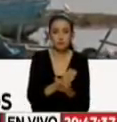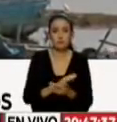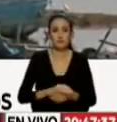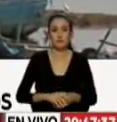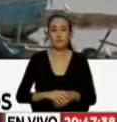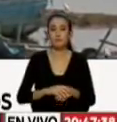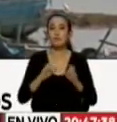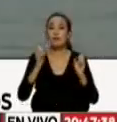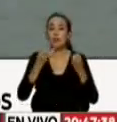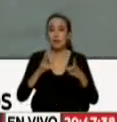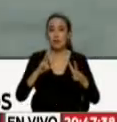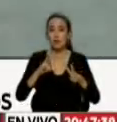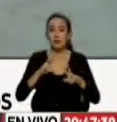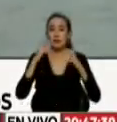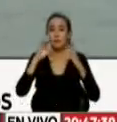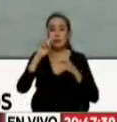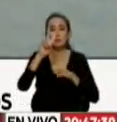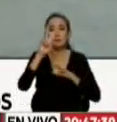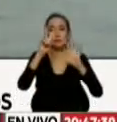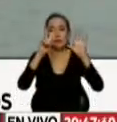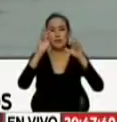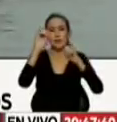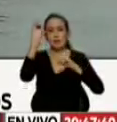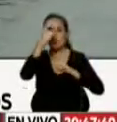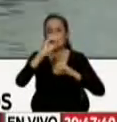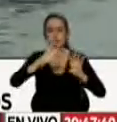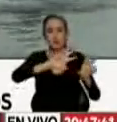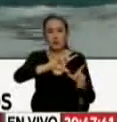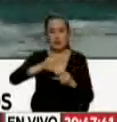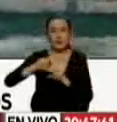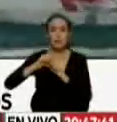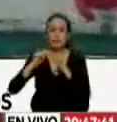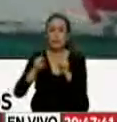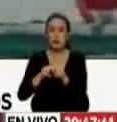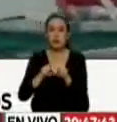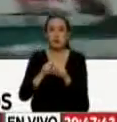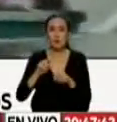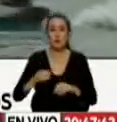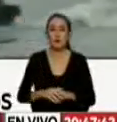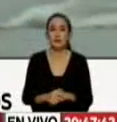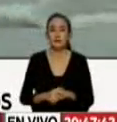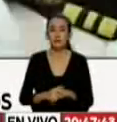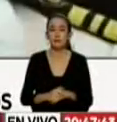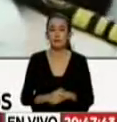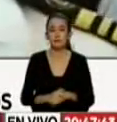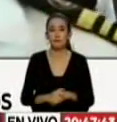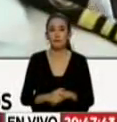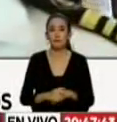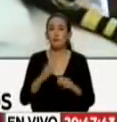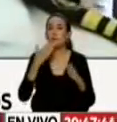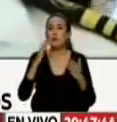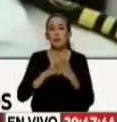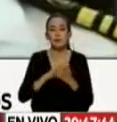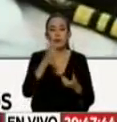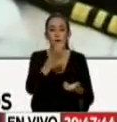mar, vinculadas en un 70% con la delincuencia organizada. En la parte de lo que son trata de